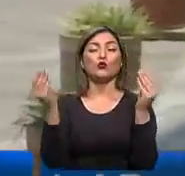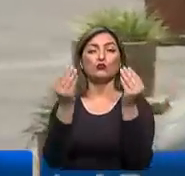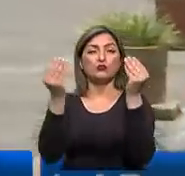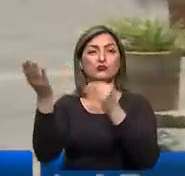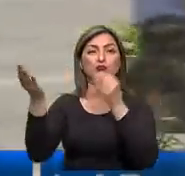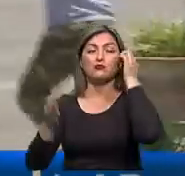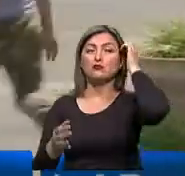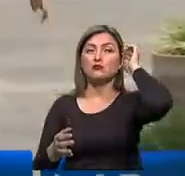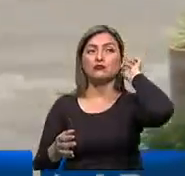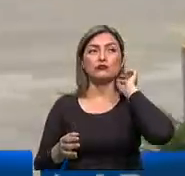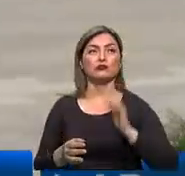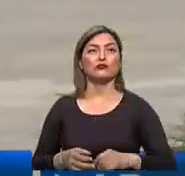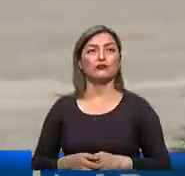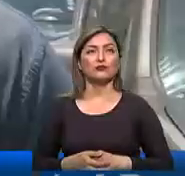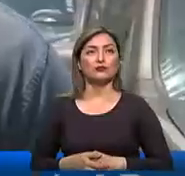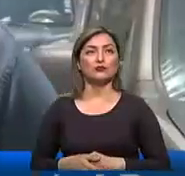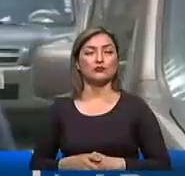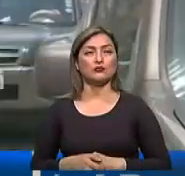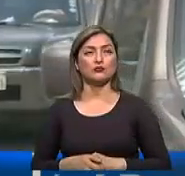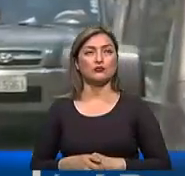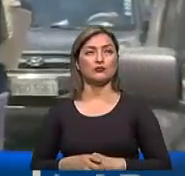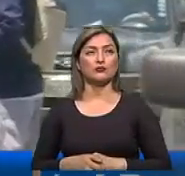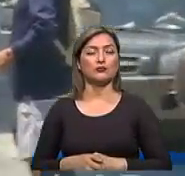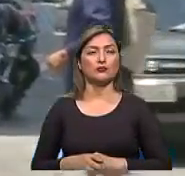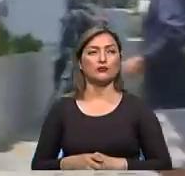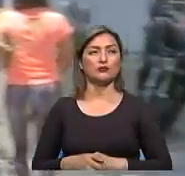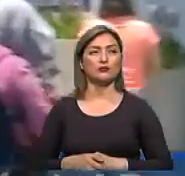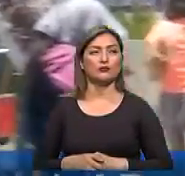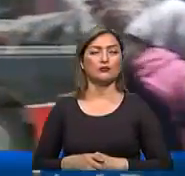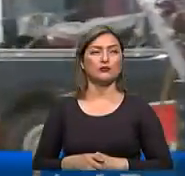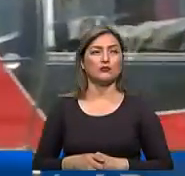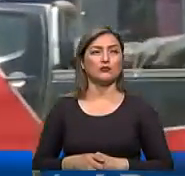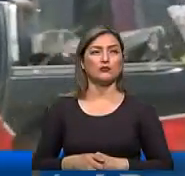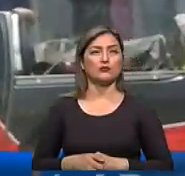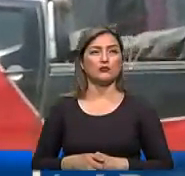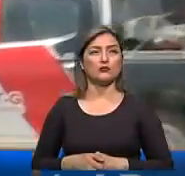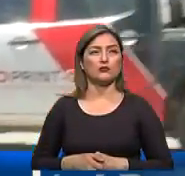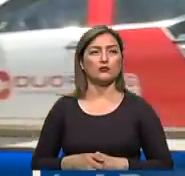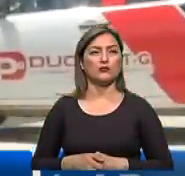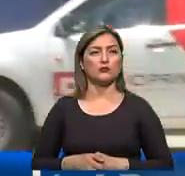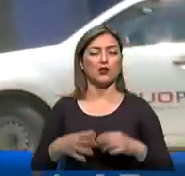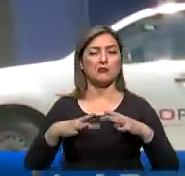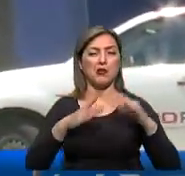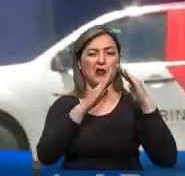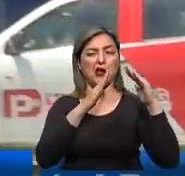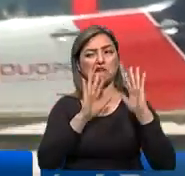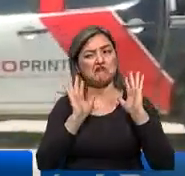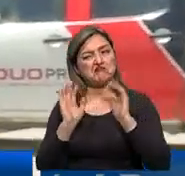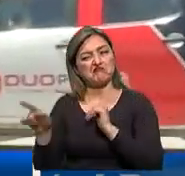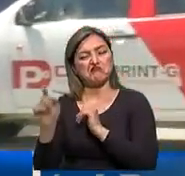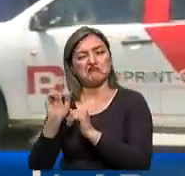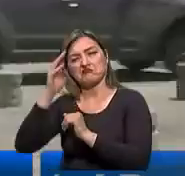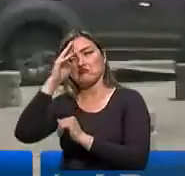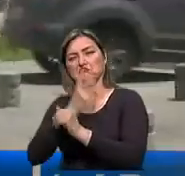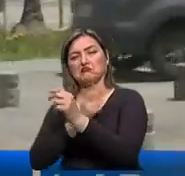respecto y estas fueron sus respuestas. Pues yo por mí digo que está bien para que no pasen ahí de vago en la casa, no, que estén algo